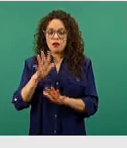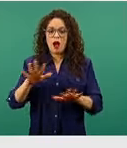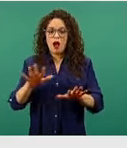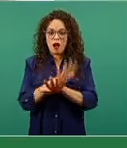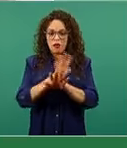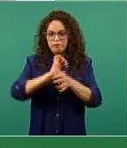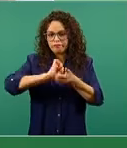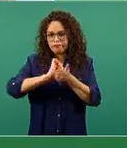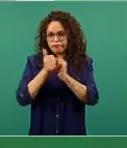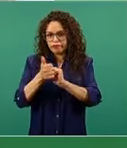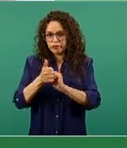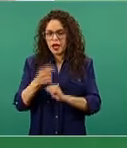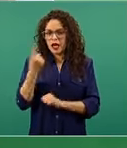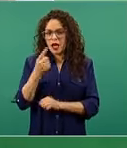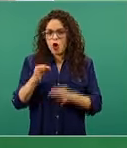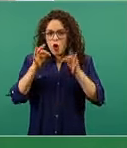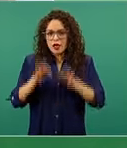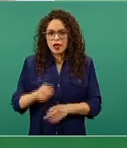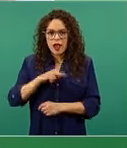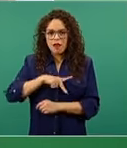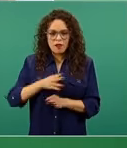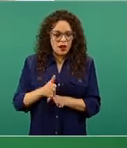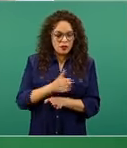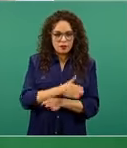virus original. La siguiente, por favor.